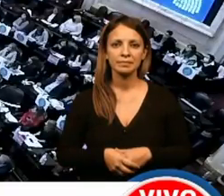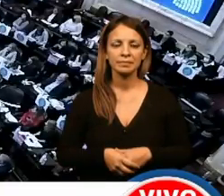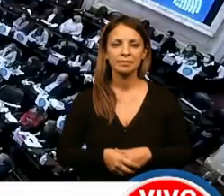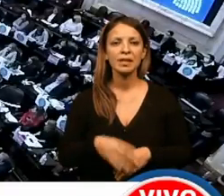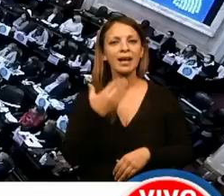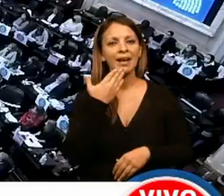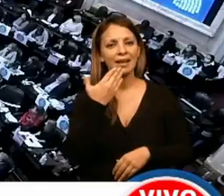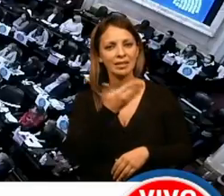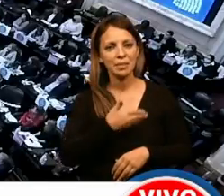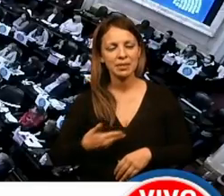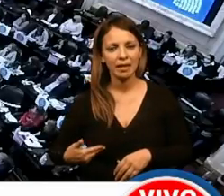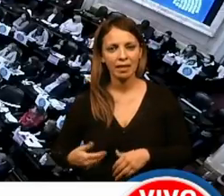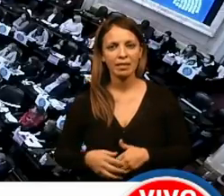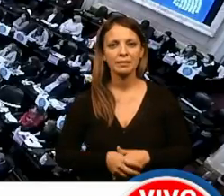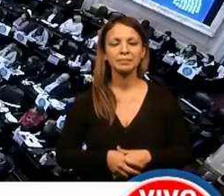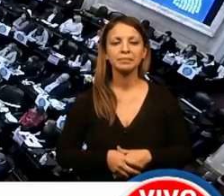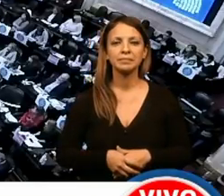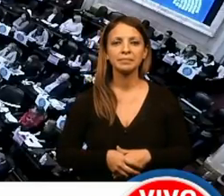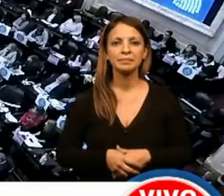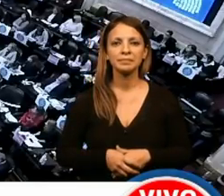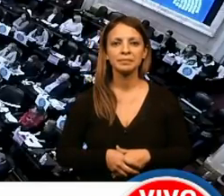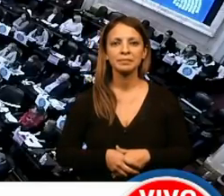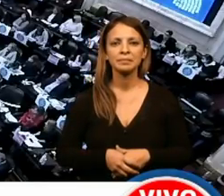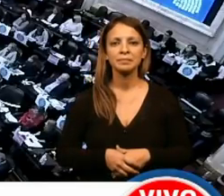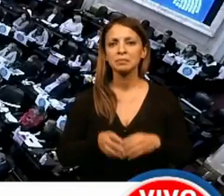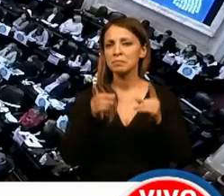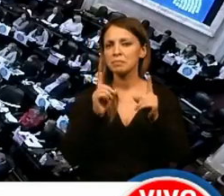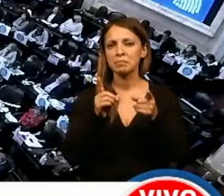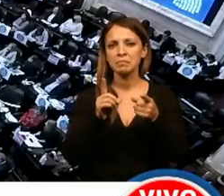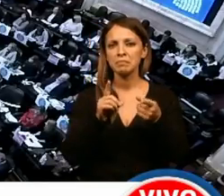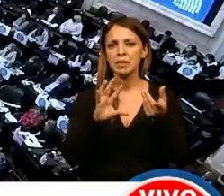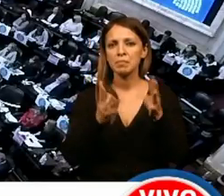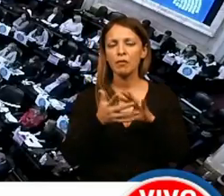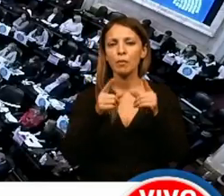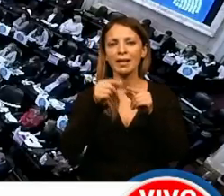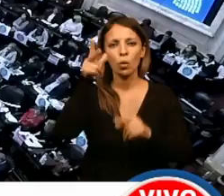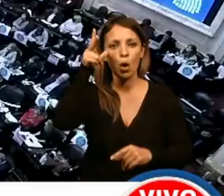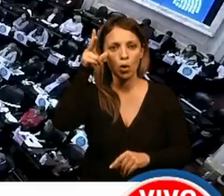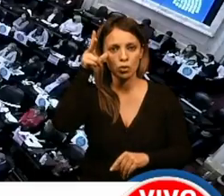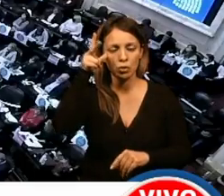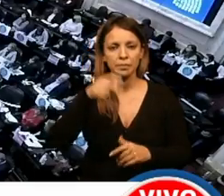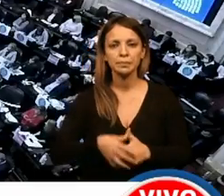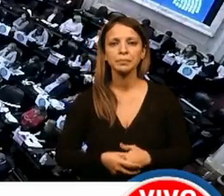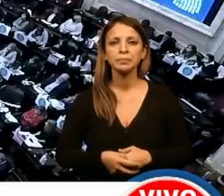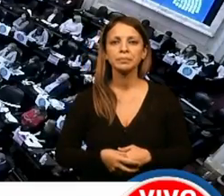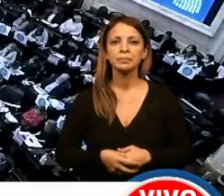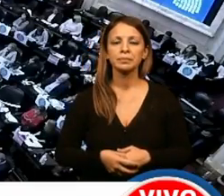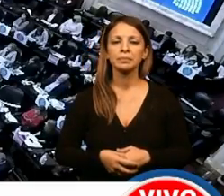gracias presidente en el mismo sentido en el artículo 8 con